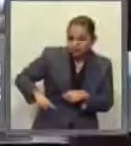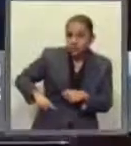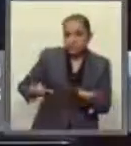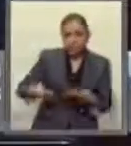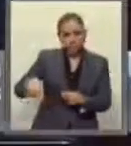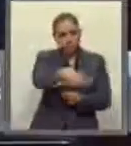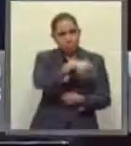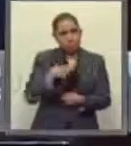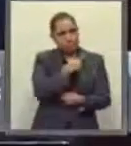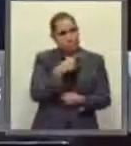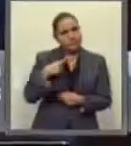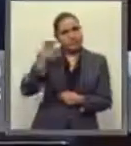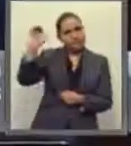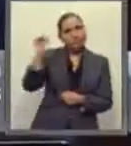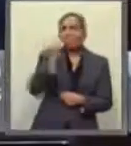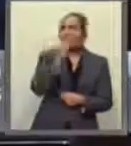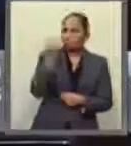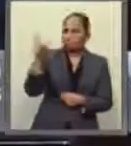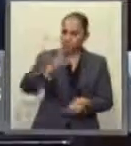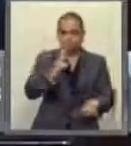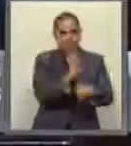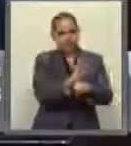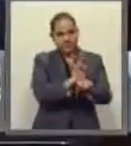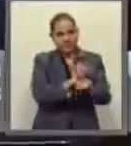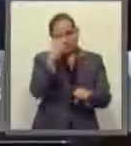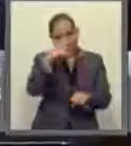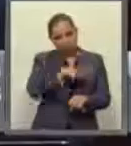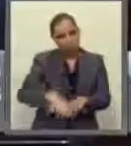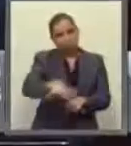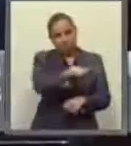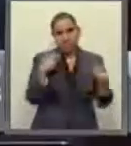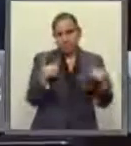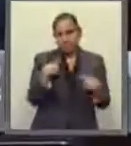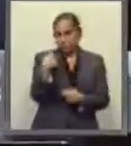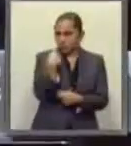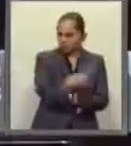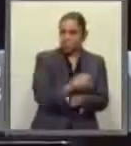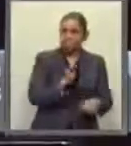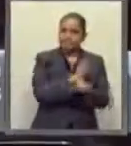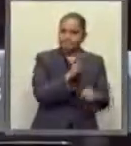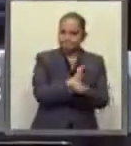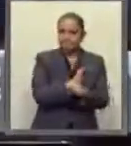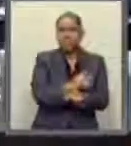que intervenir para defender los intereses de los ciudadanos Muchas gracias